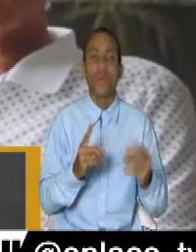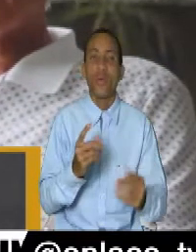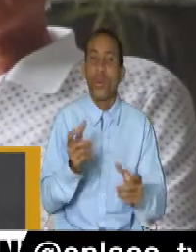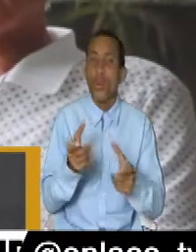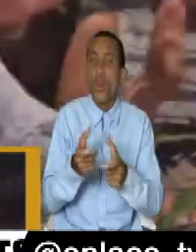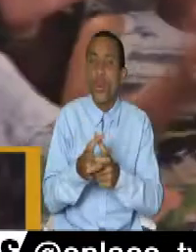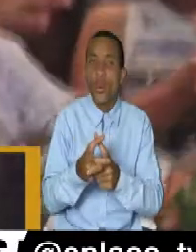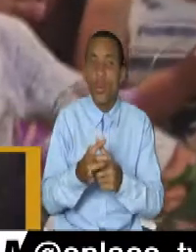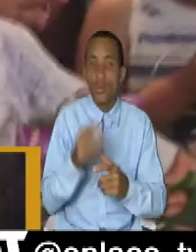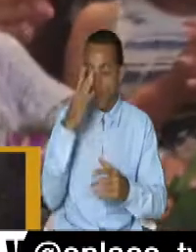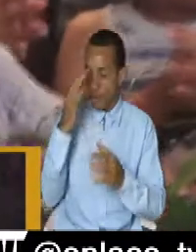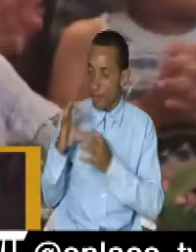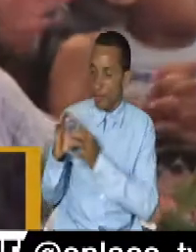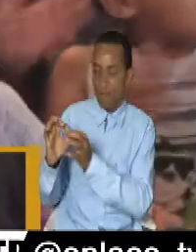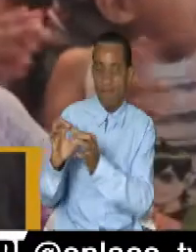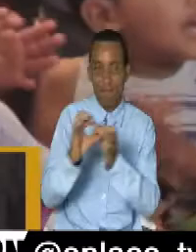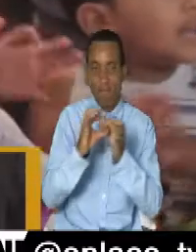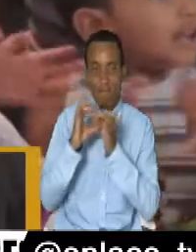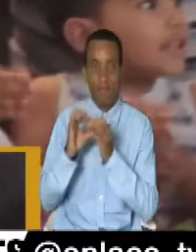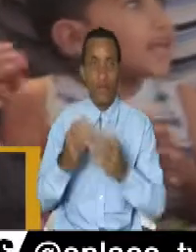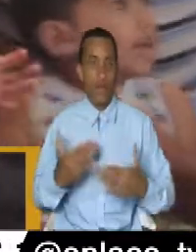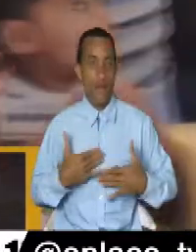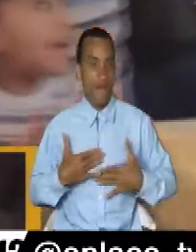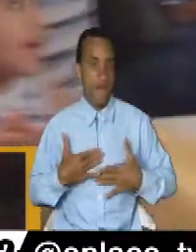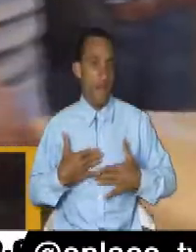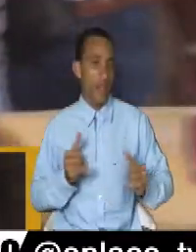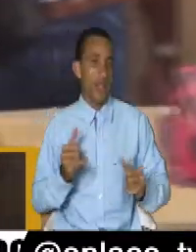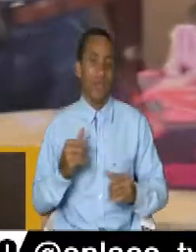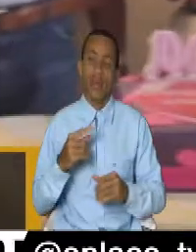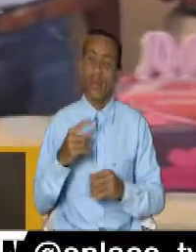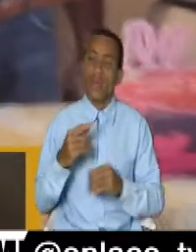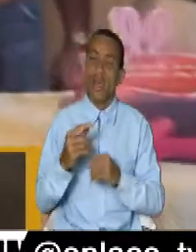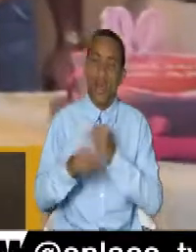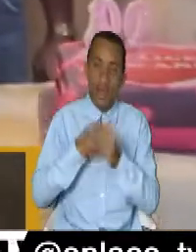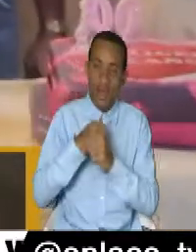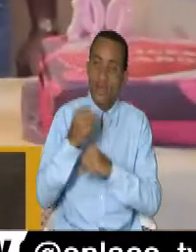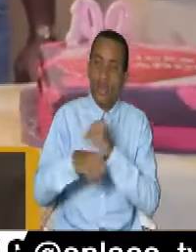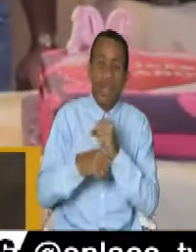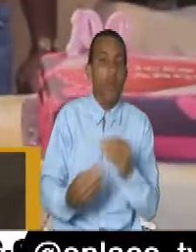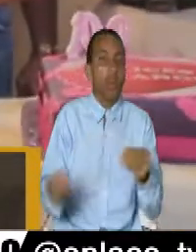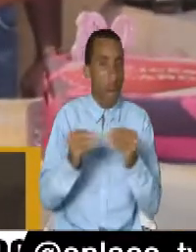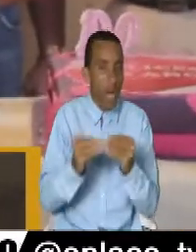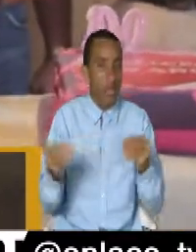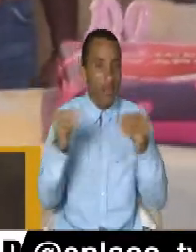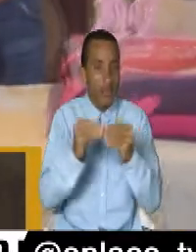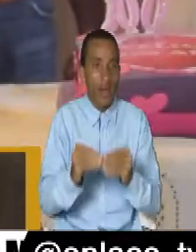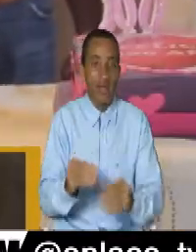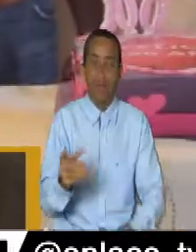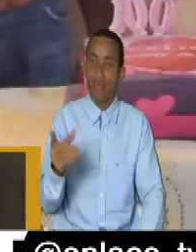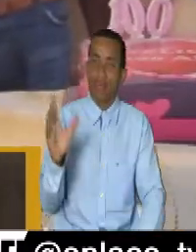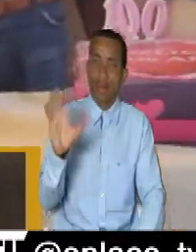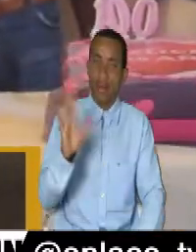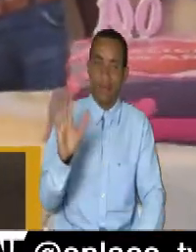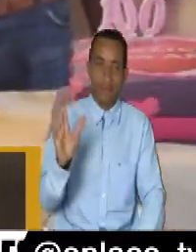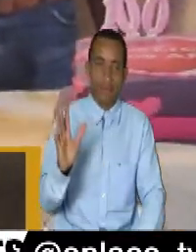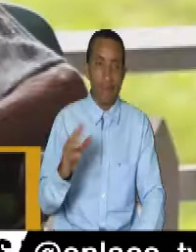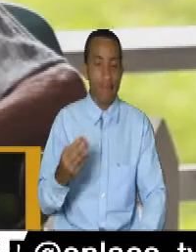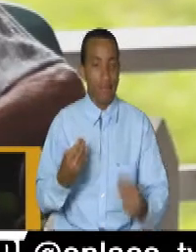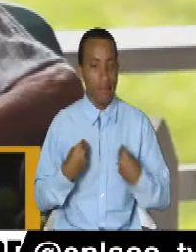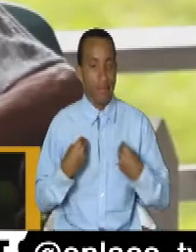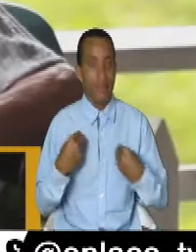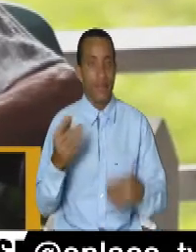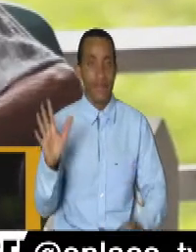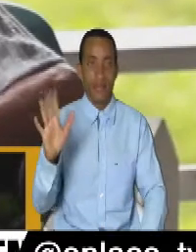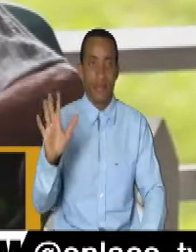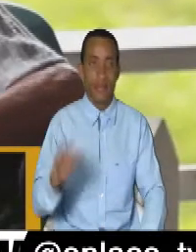somos muy unidos. Felicidades y que cumplas muchos más son las palabras con las que despedimos a esta ganadora de la vida. Yo